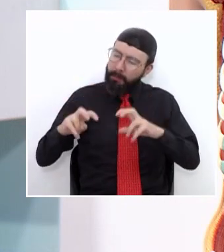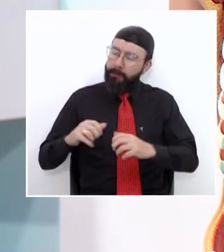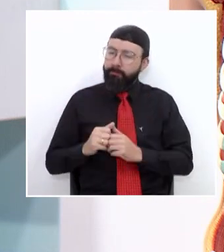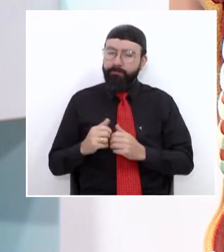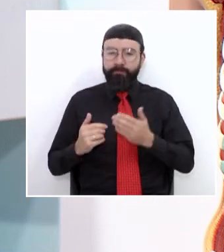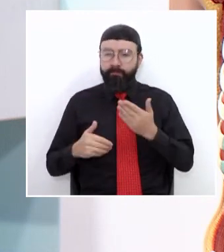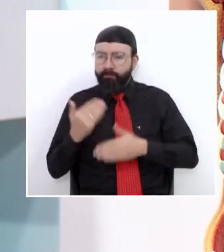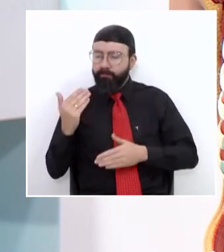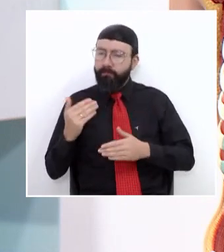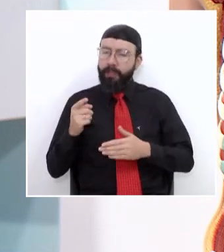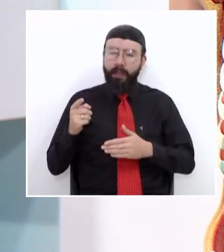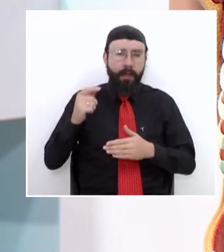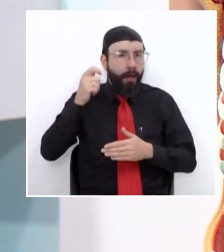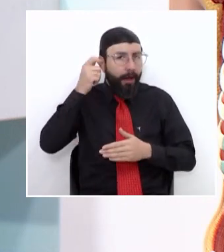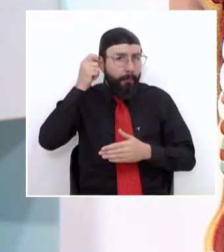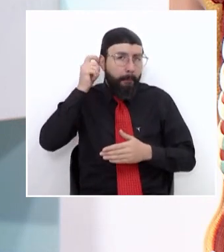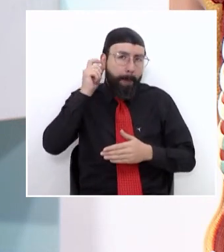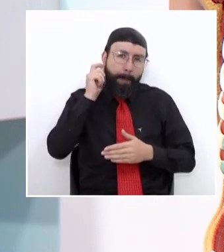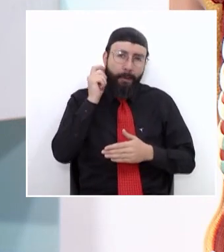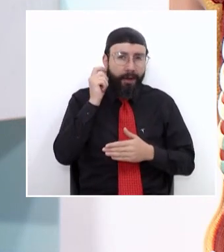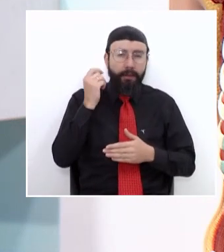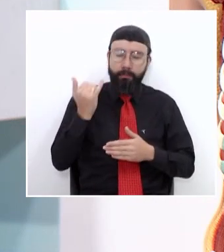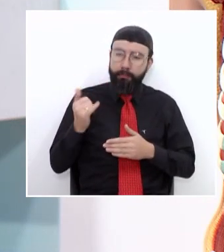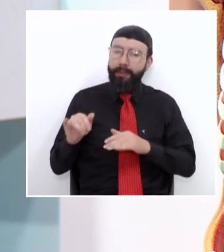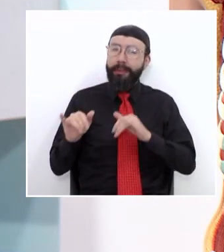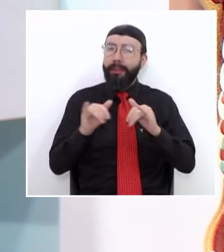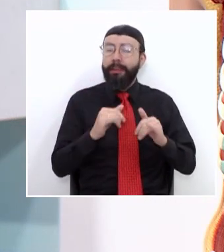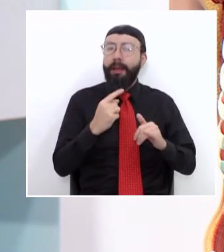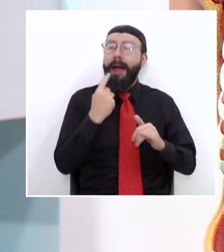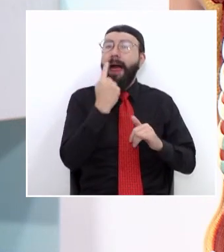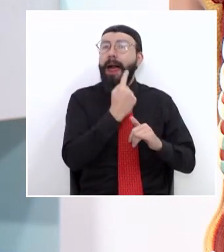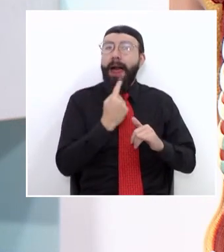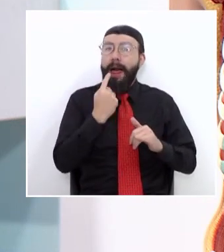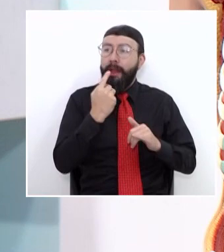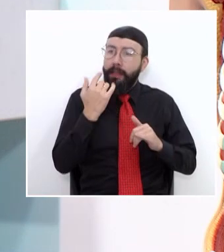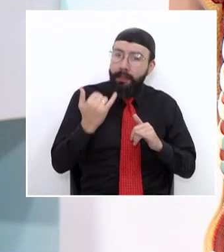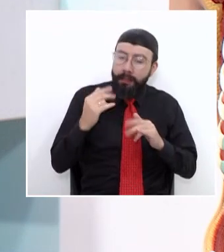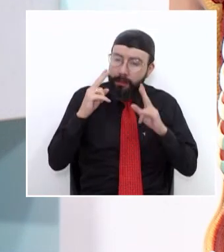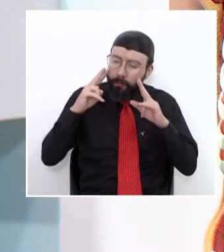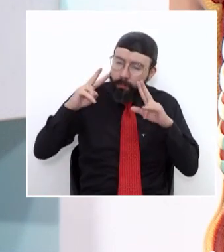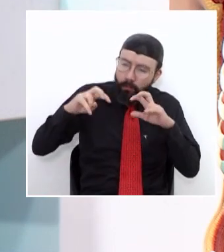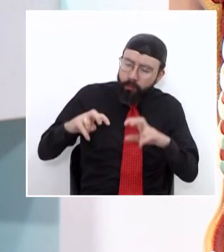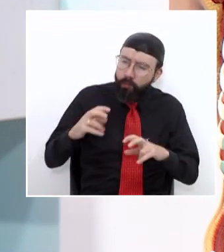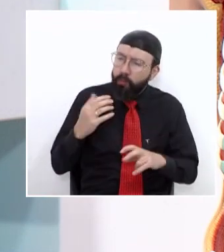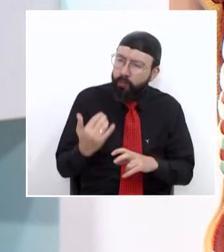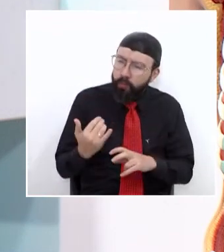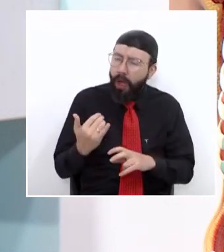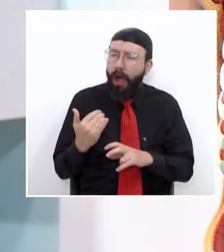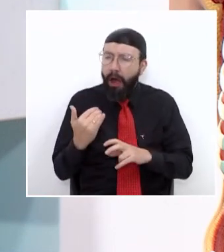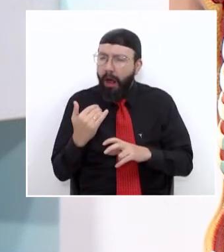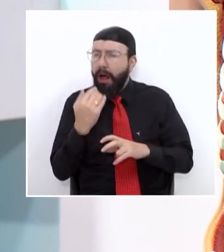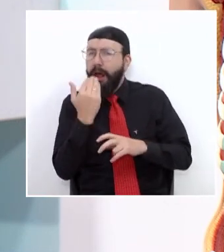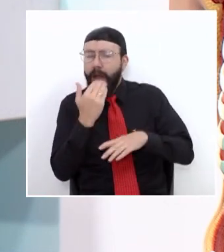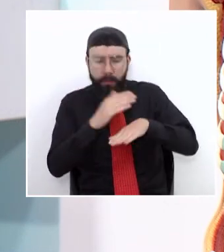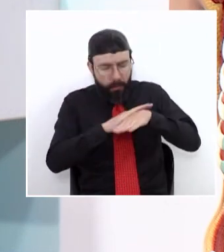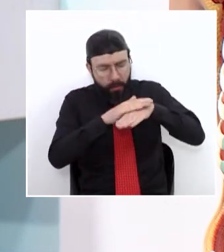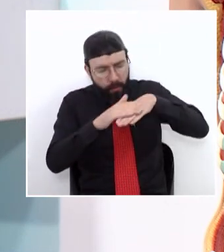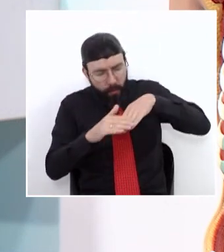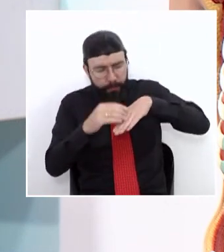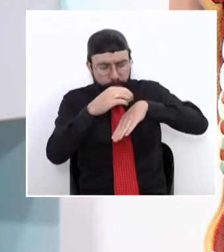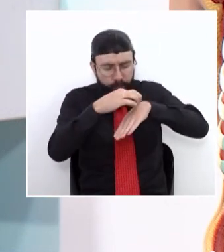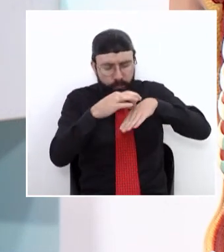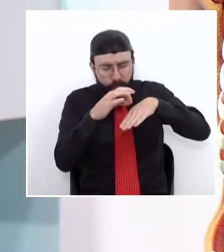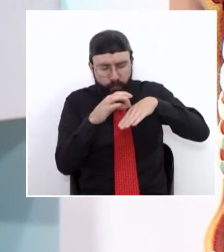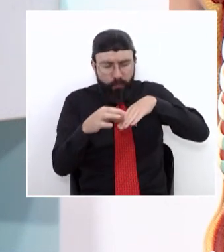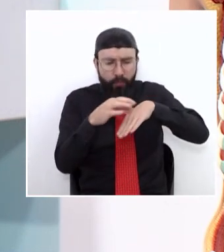empezamos a evaluar orejas. Así como siempre vemos la lengua, que es un programa que hemos mostrado también, la oreja juega un